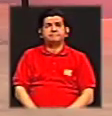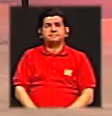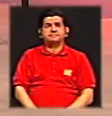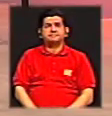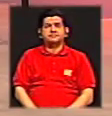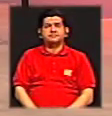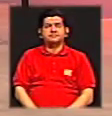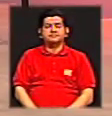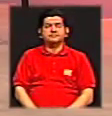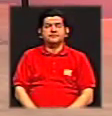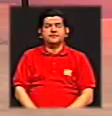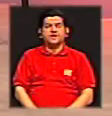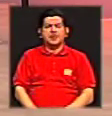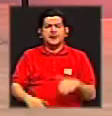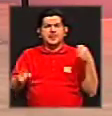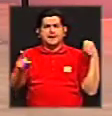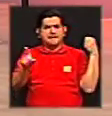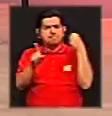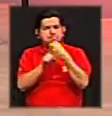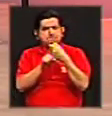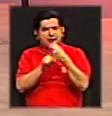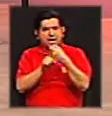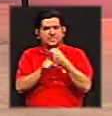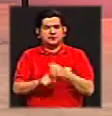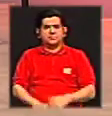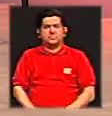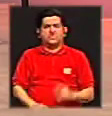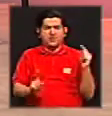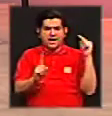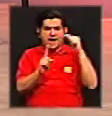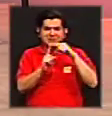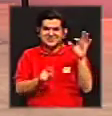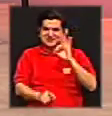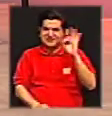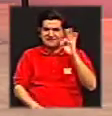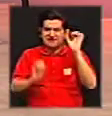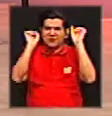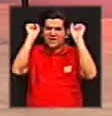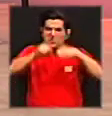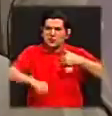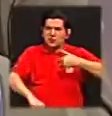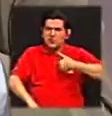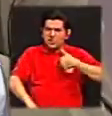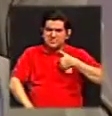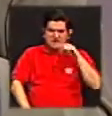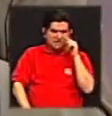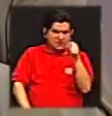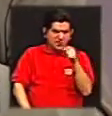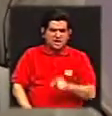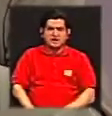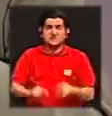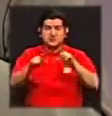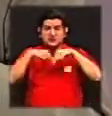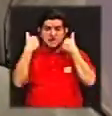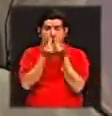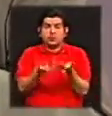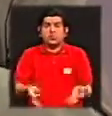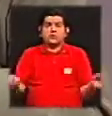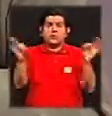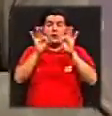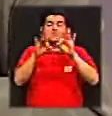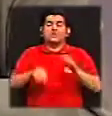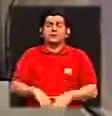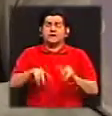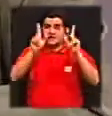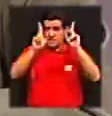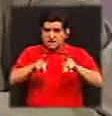¿Cuál es el impacto que todavía de aquí a febrero puede tener esta masa tan importante de electores?